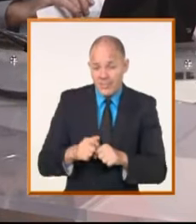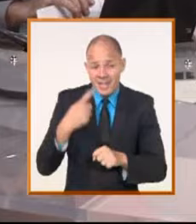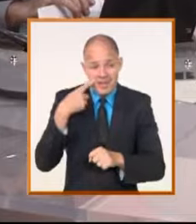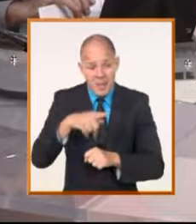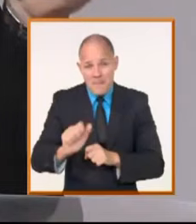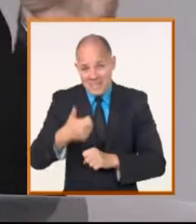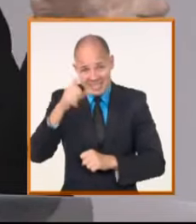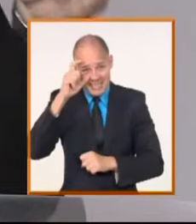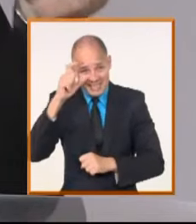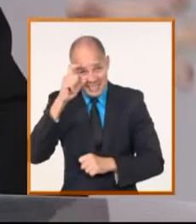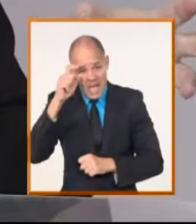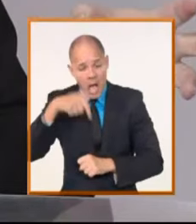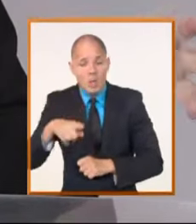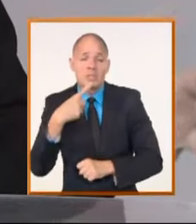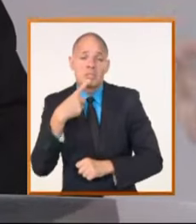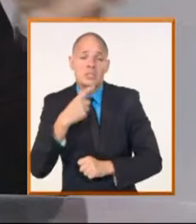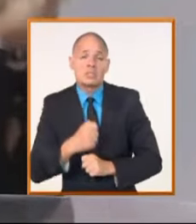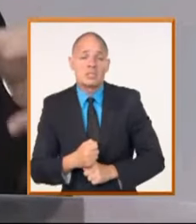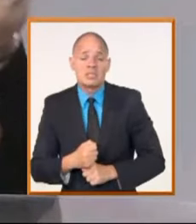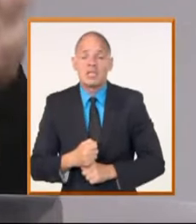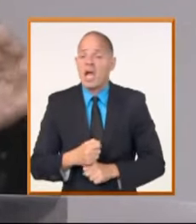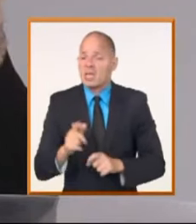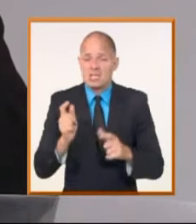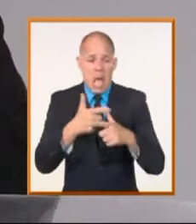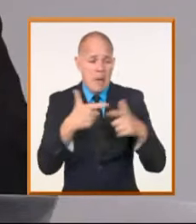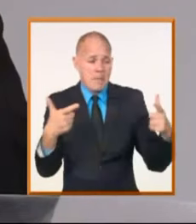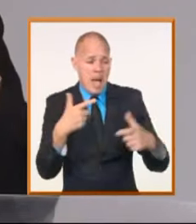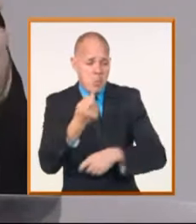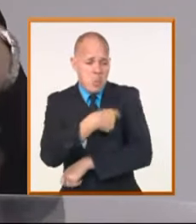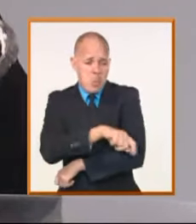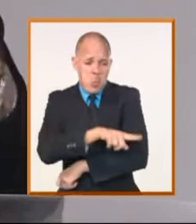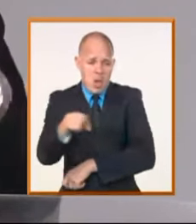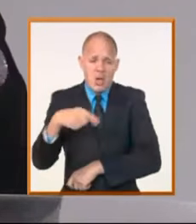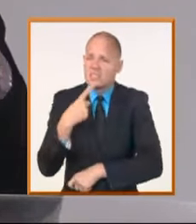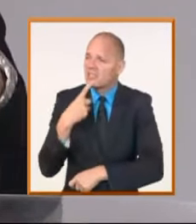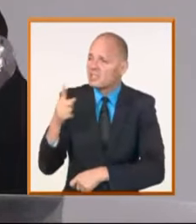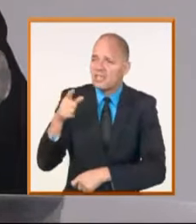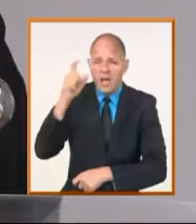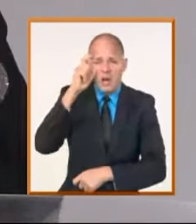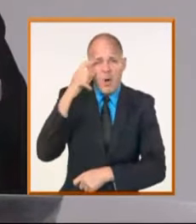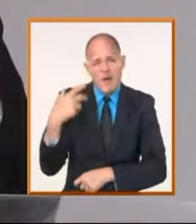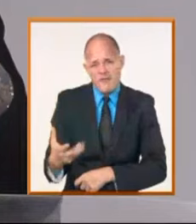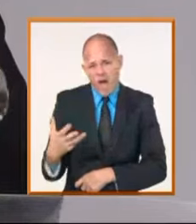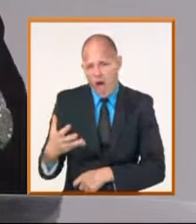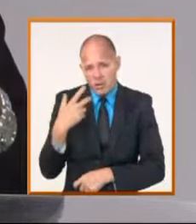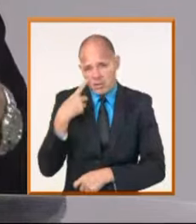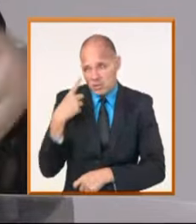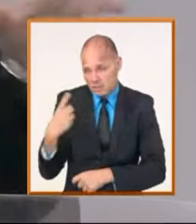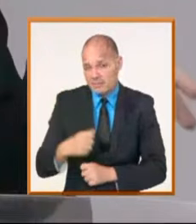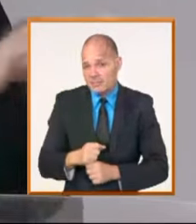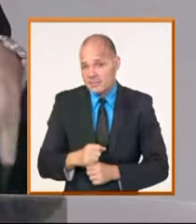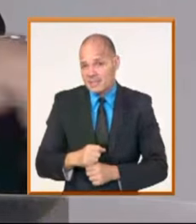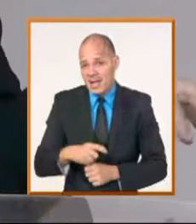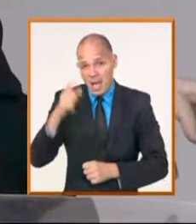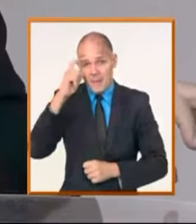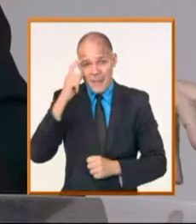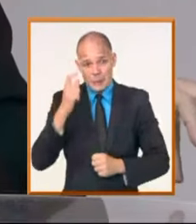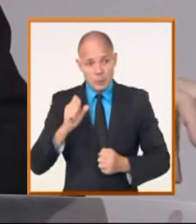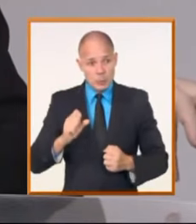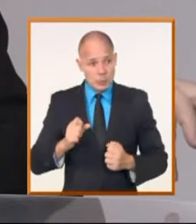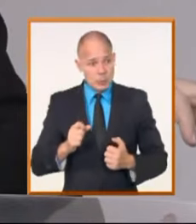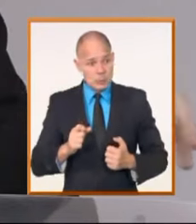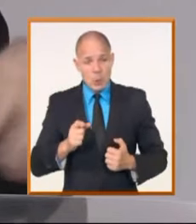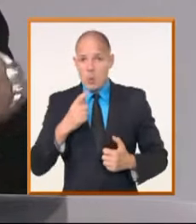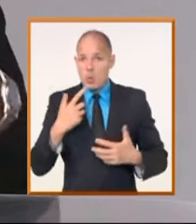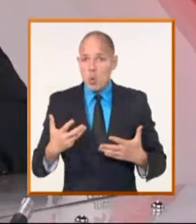siendo percibido como un presidente débil, y débil incluso en política exterior, y que está tratando por todos los medios de revertir esa imagen, más que ya era un